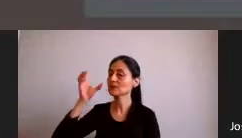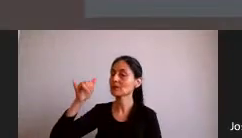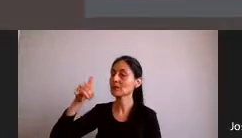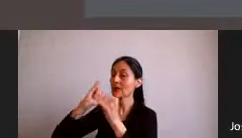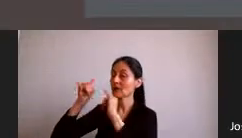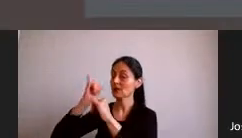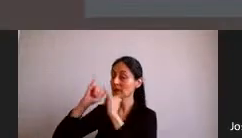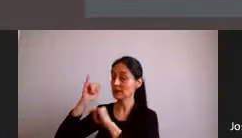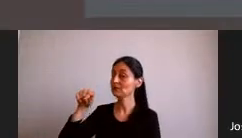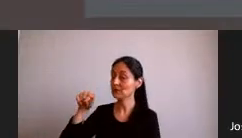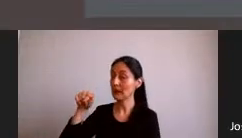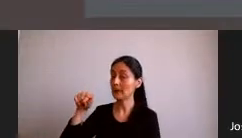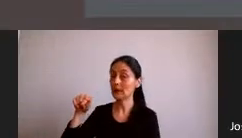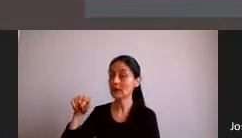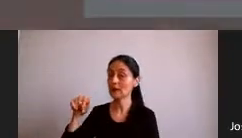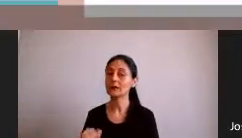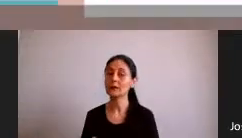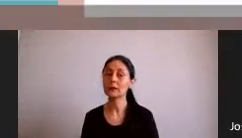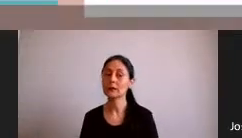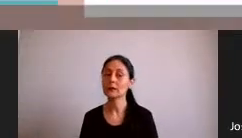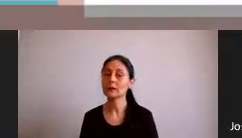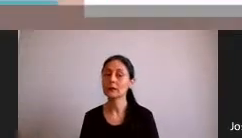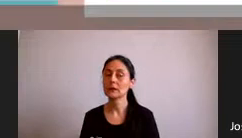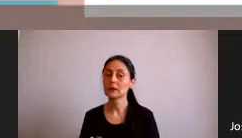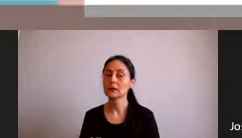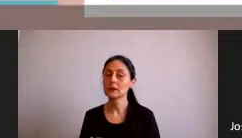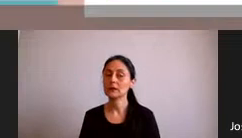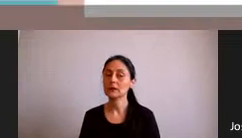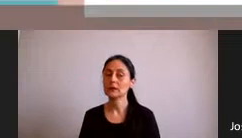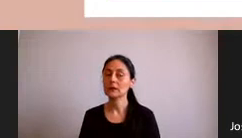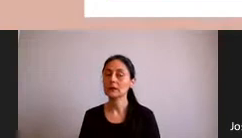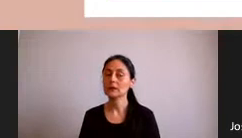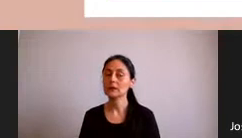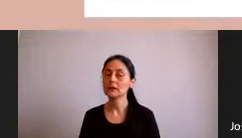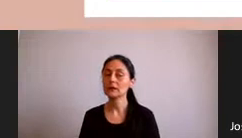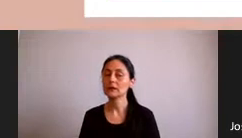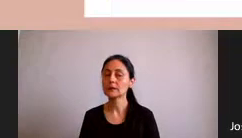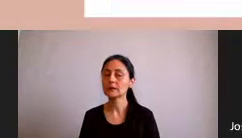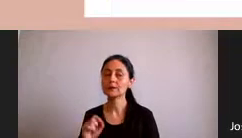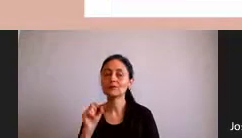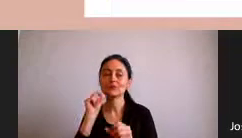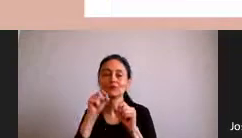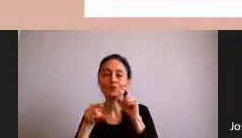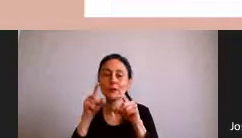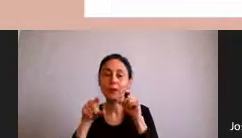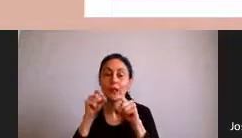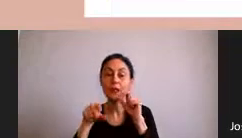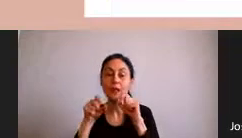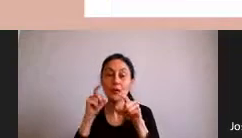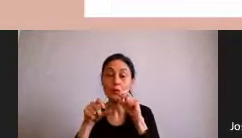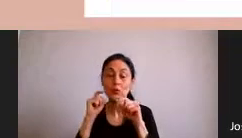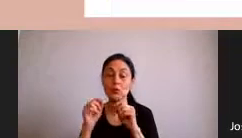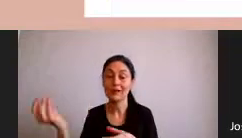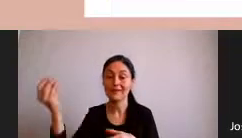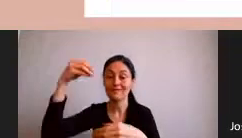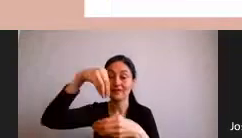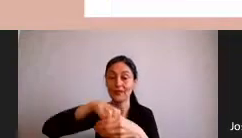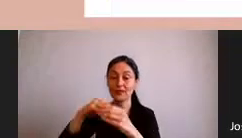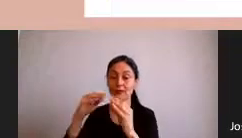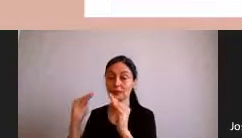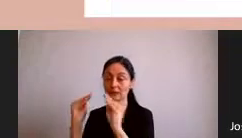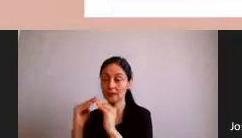también todo lo que ocurrió y todo lo que se habló referido a las denuncias por violencia familiar, intrafamiliar, violencia